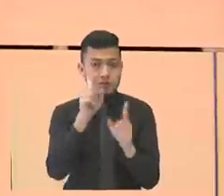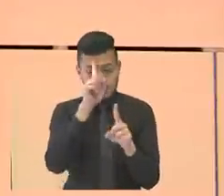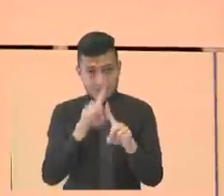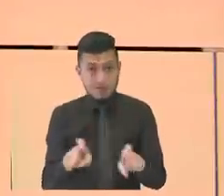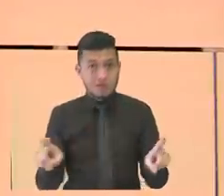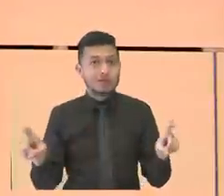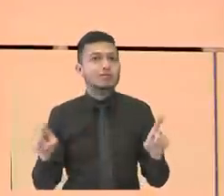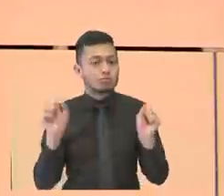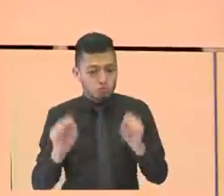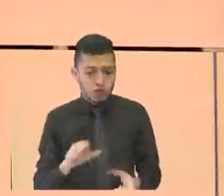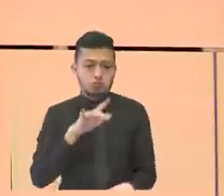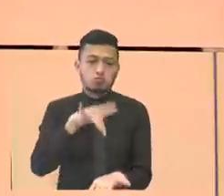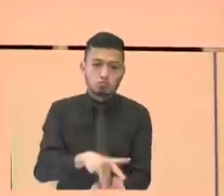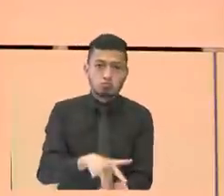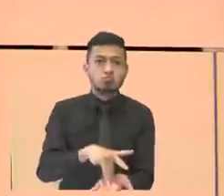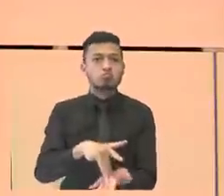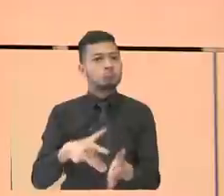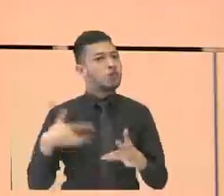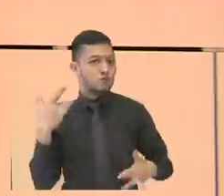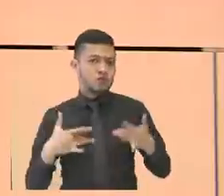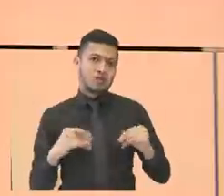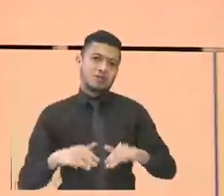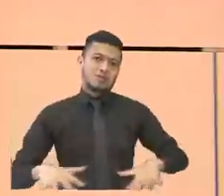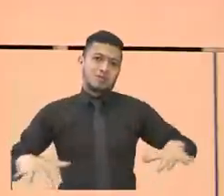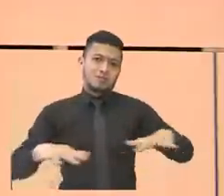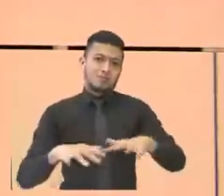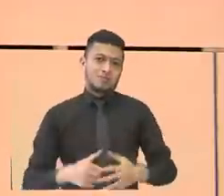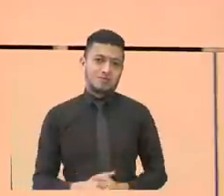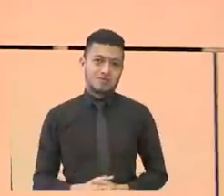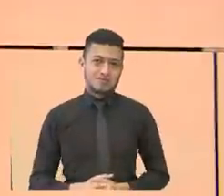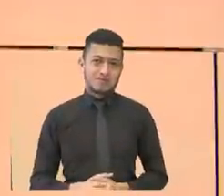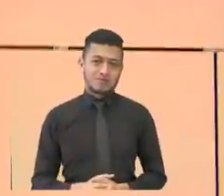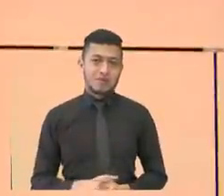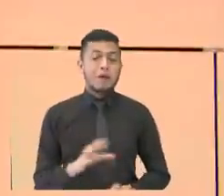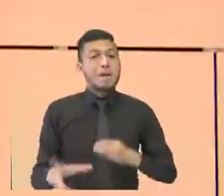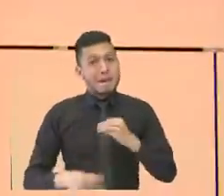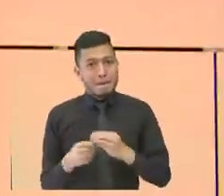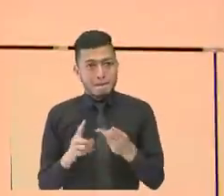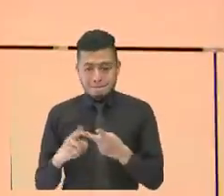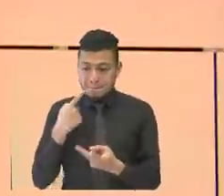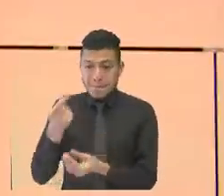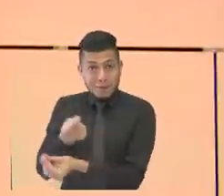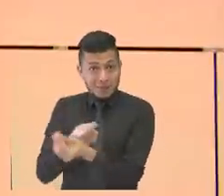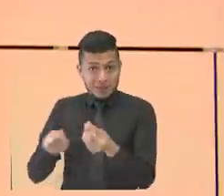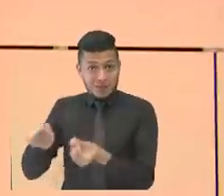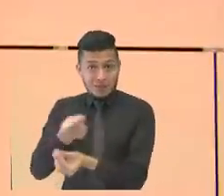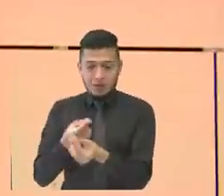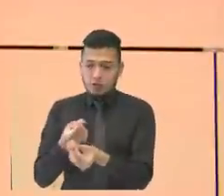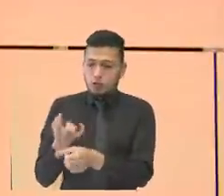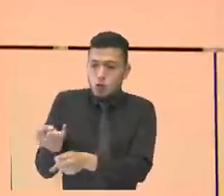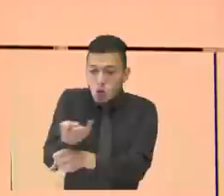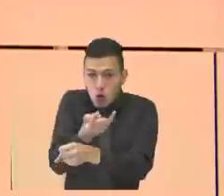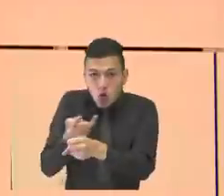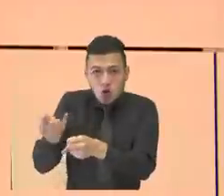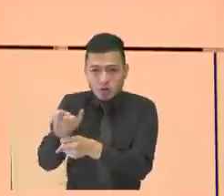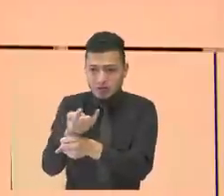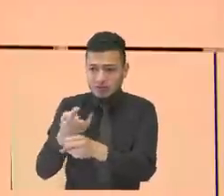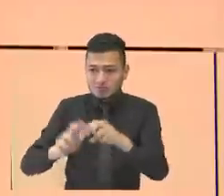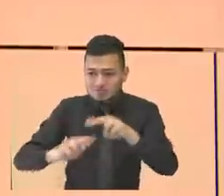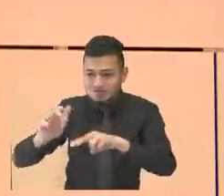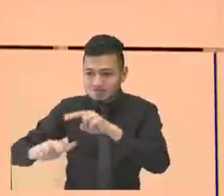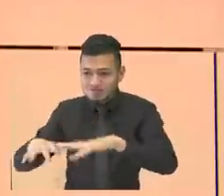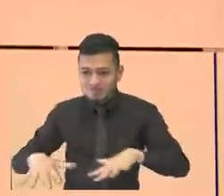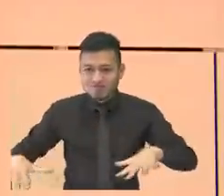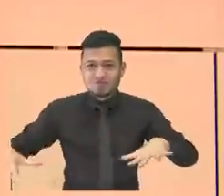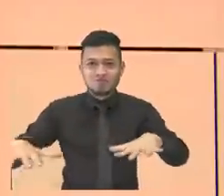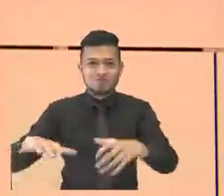del espacio. Y donde no solamente el diseño urbano esté hecho así, sino donde haya una muy